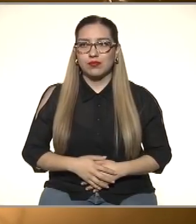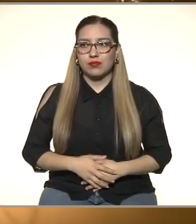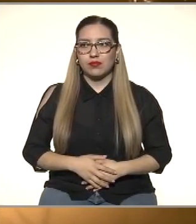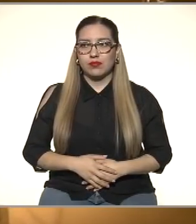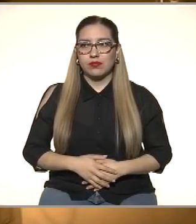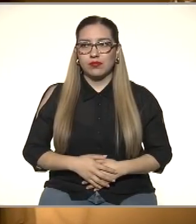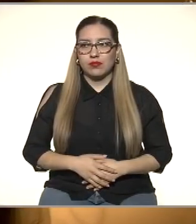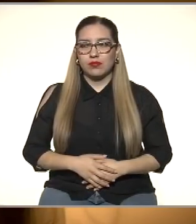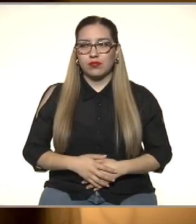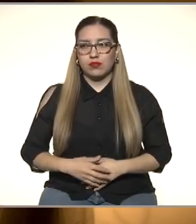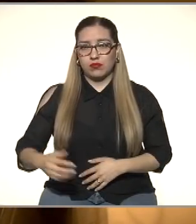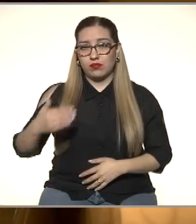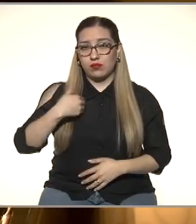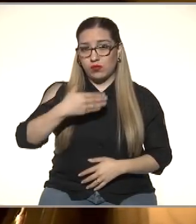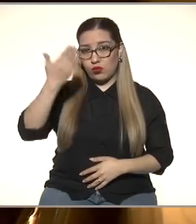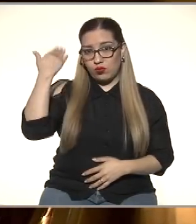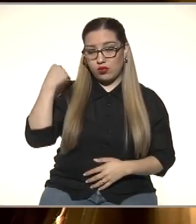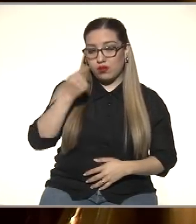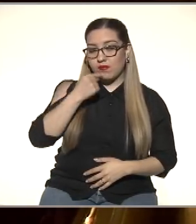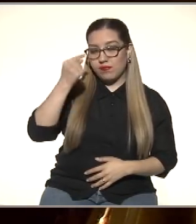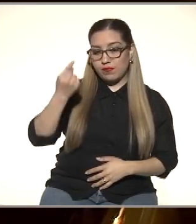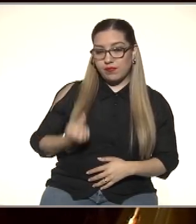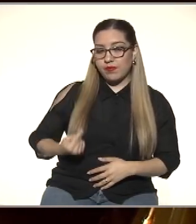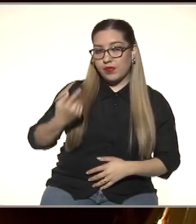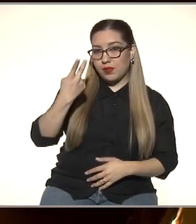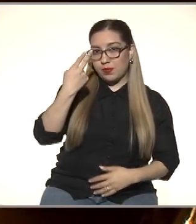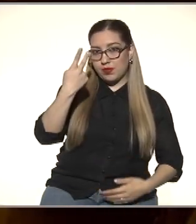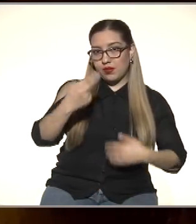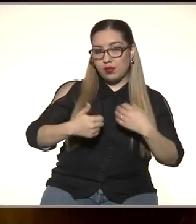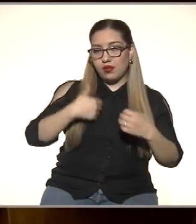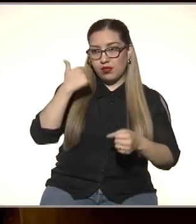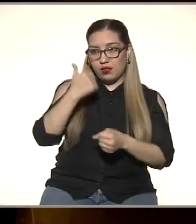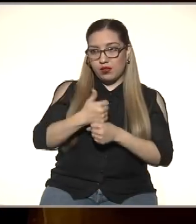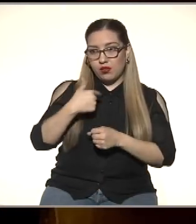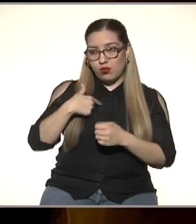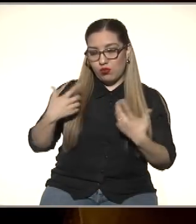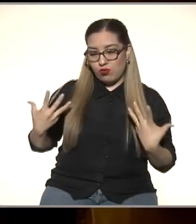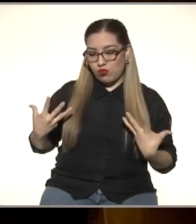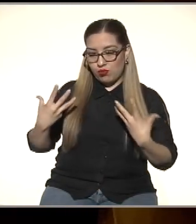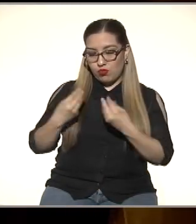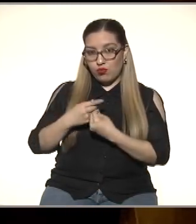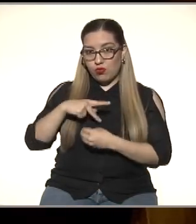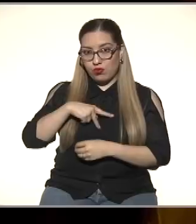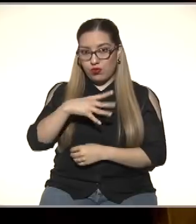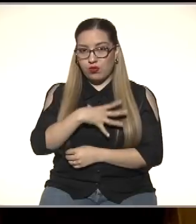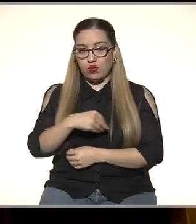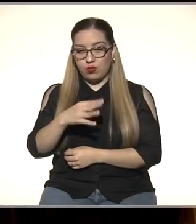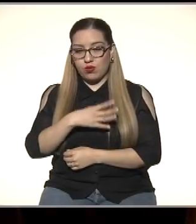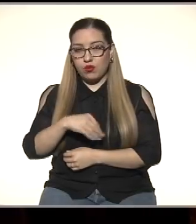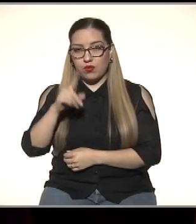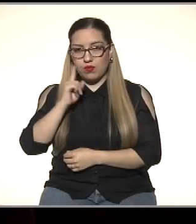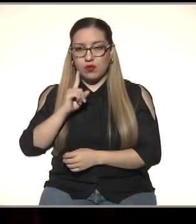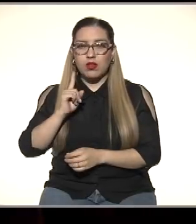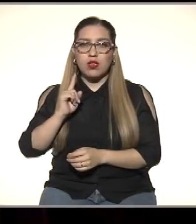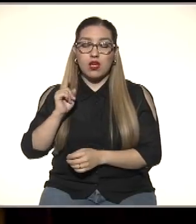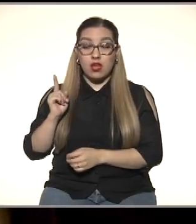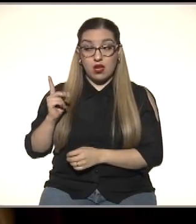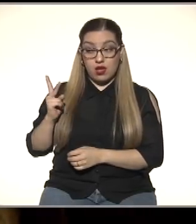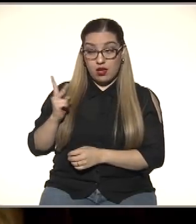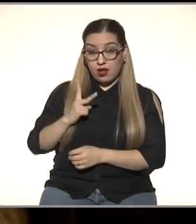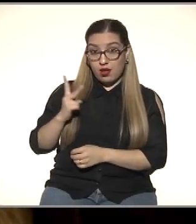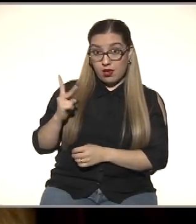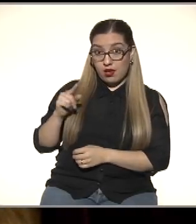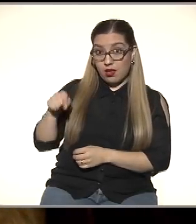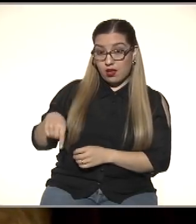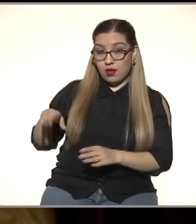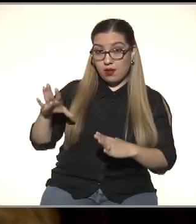Cuando tenía 25 años, vivía en unión libre y teníamos una hija. Actualmente estoy ya separado de esta persona debido